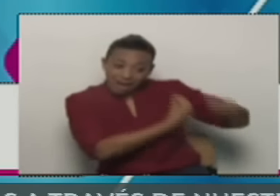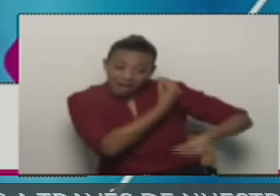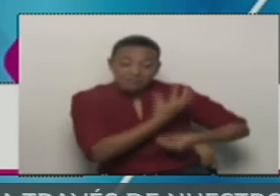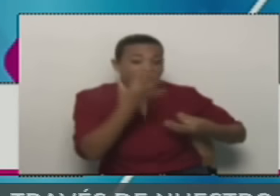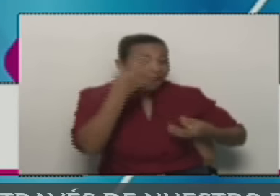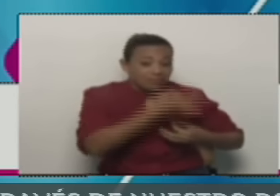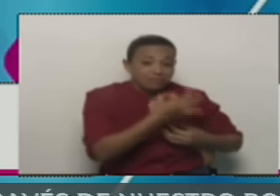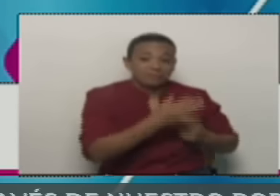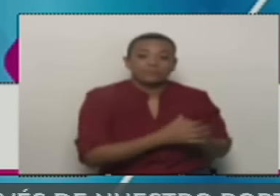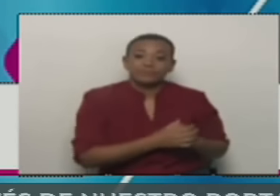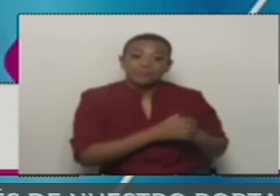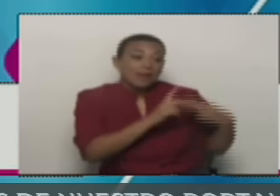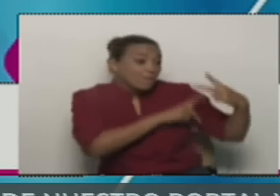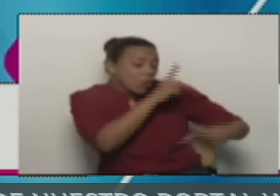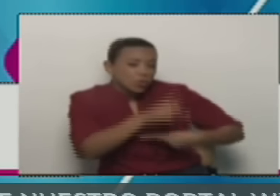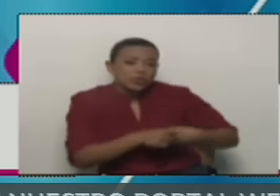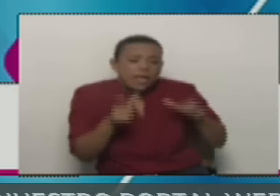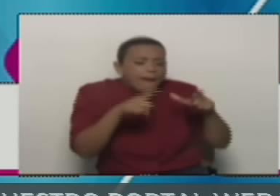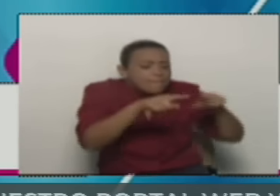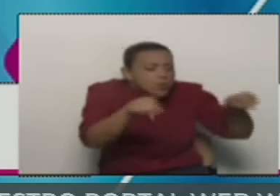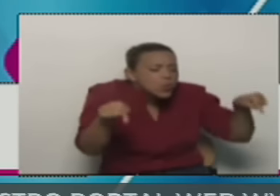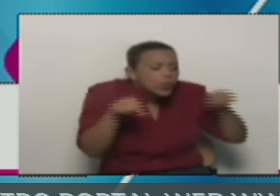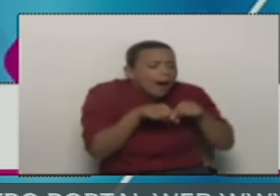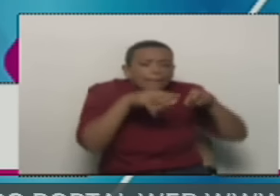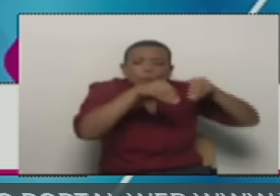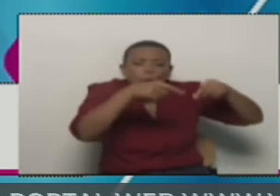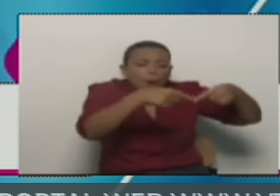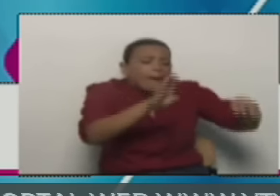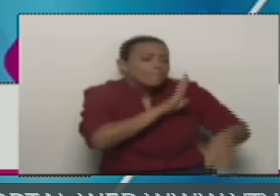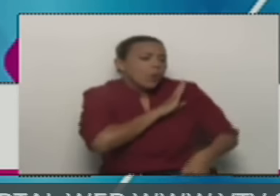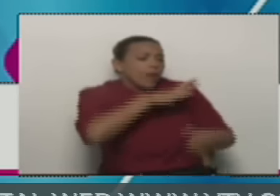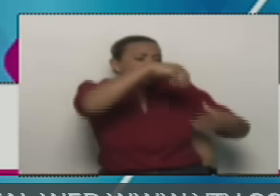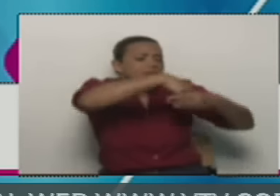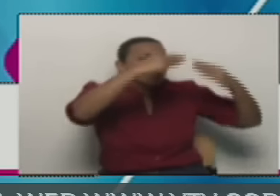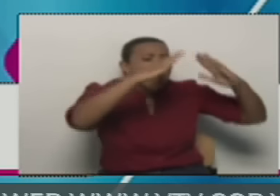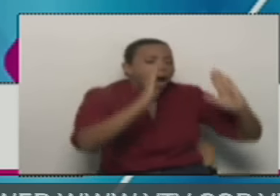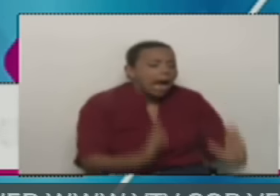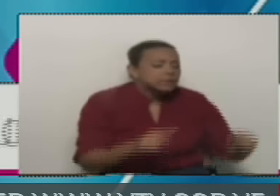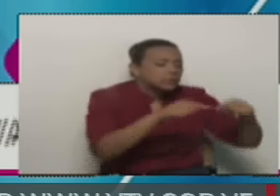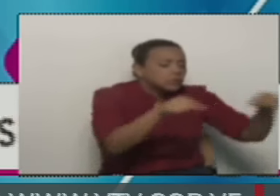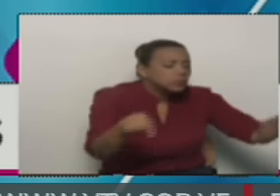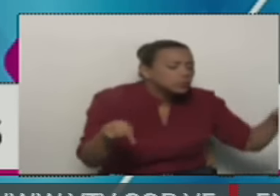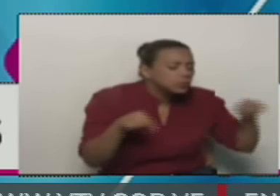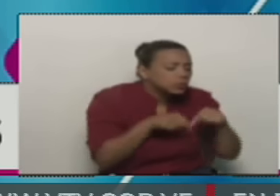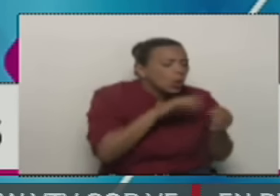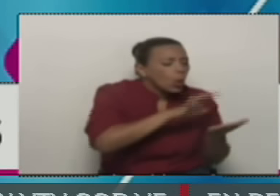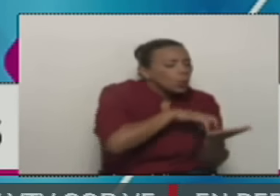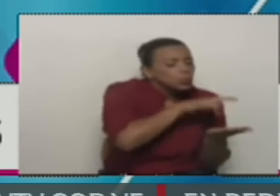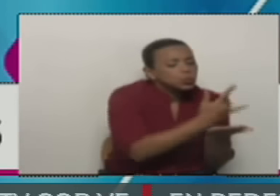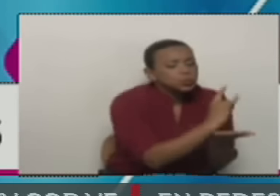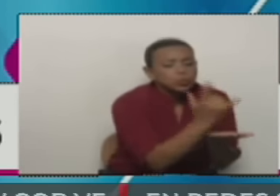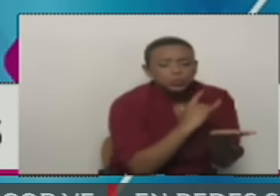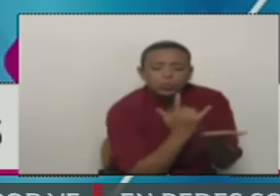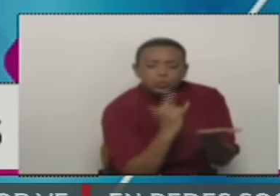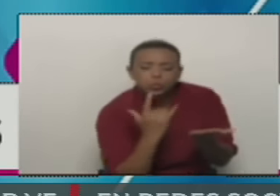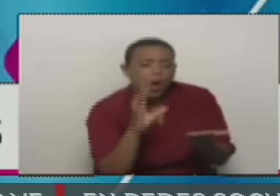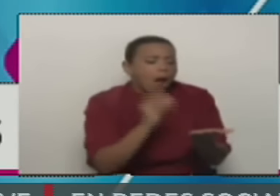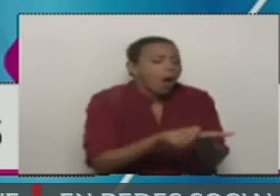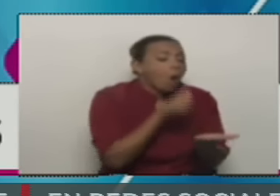exactamente producir en pequeñas propiedades con diversidad de cultivos, de rubros,